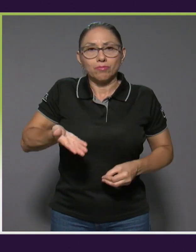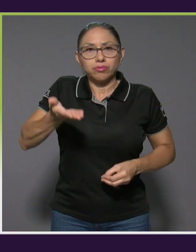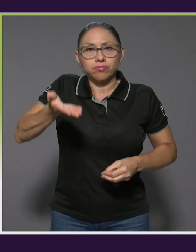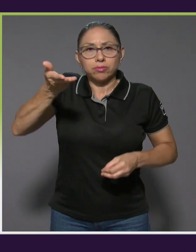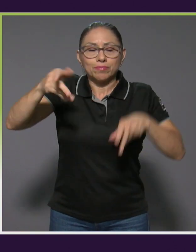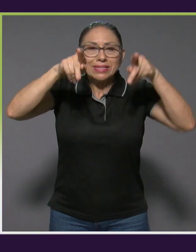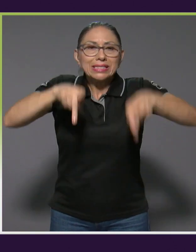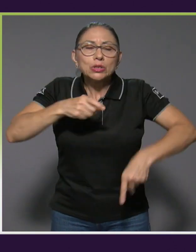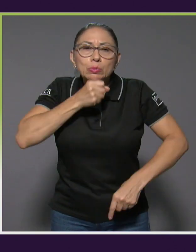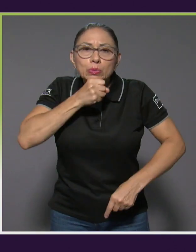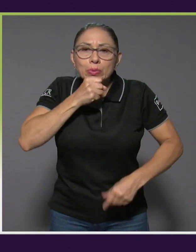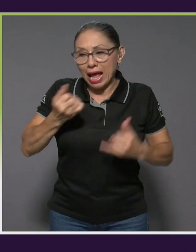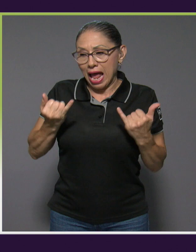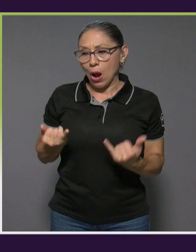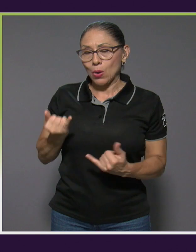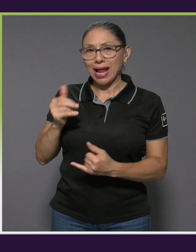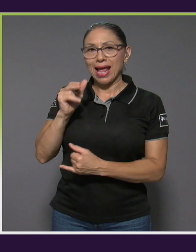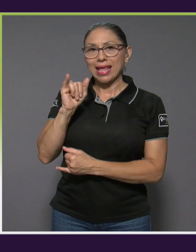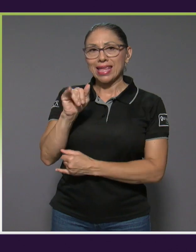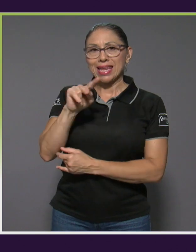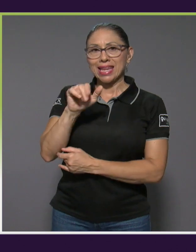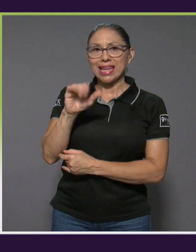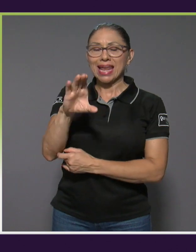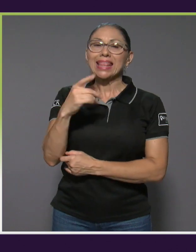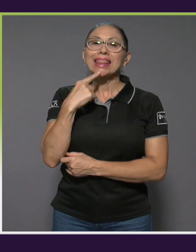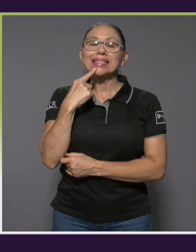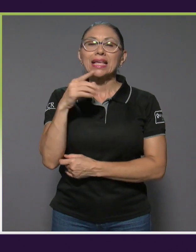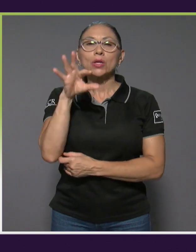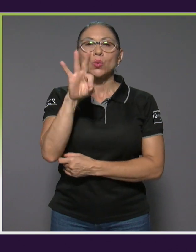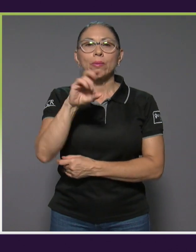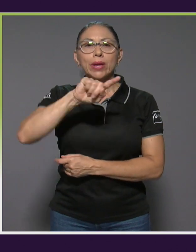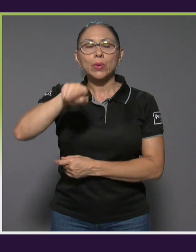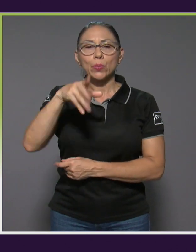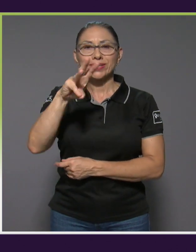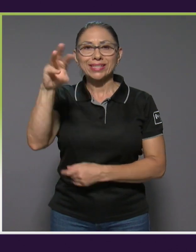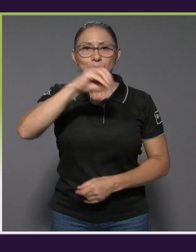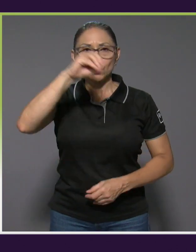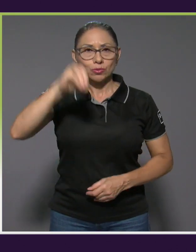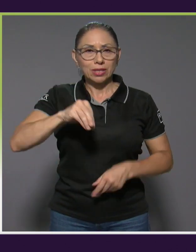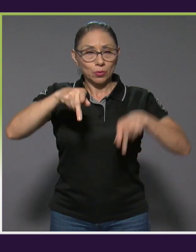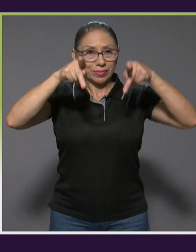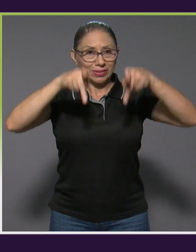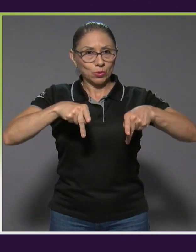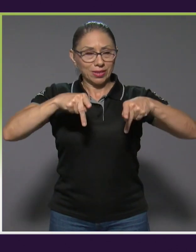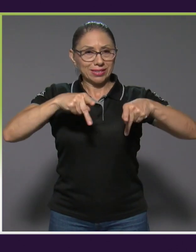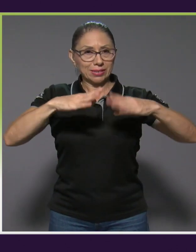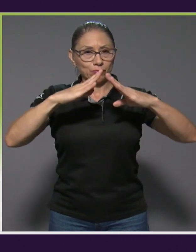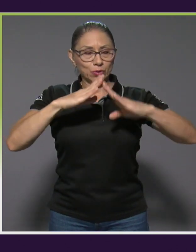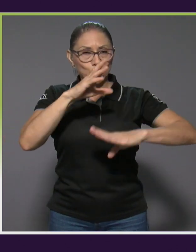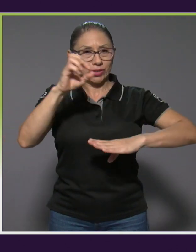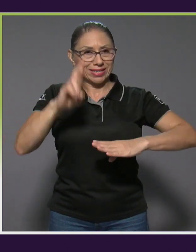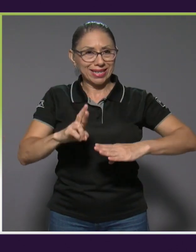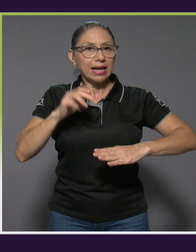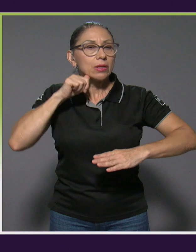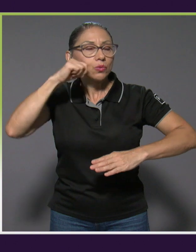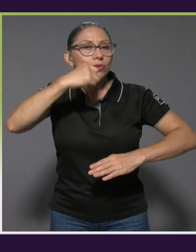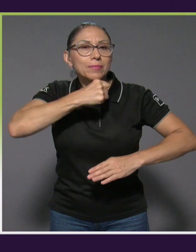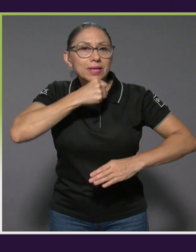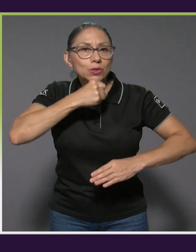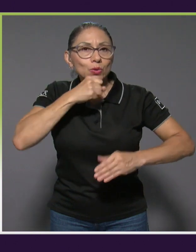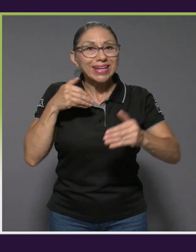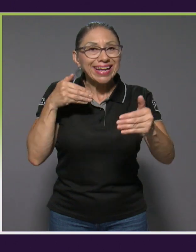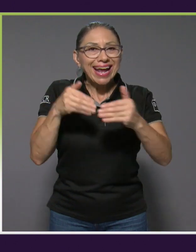mayores. Ahora el INEC maneja un porcentaje de 9,6% de la población de Costa Rica que es persona adulta mayor, ¿verdad? Estamos hablando de casi